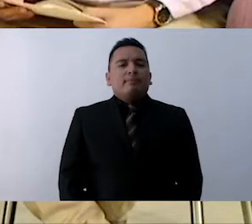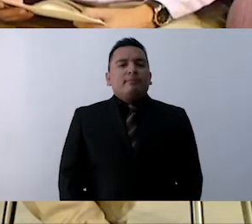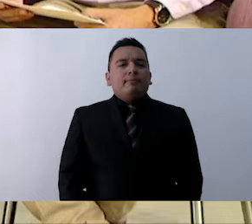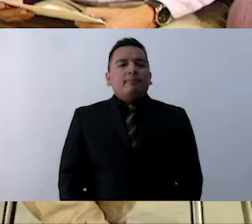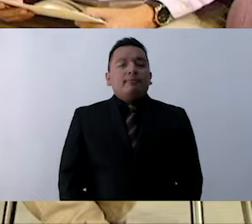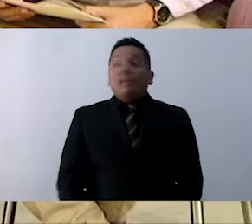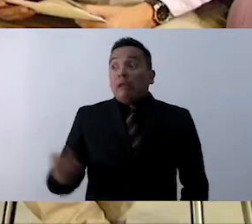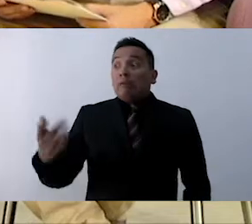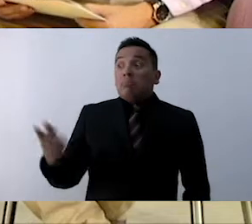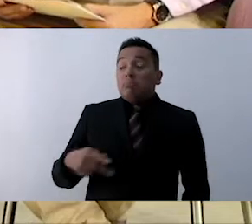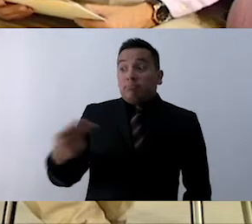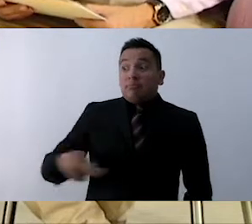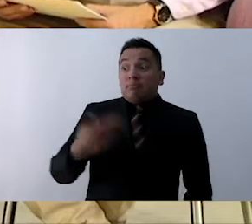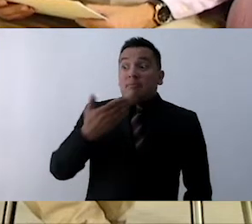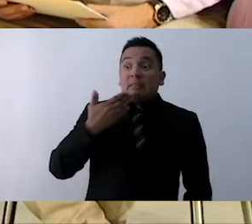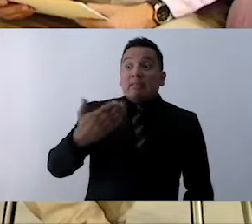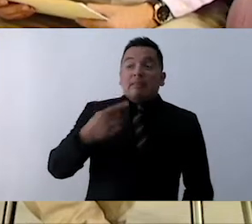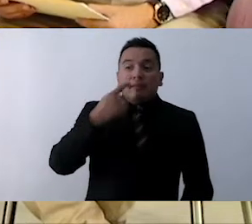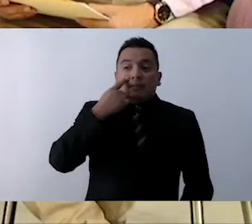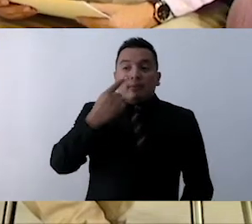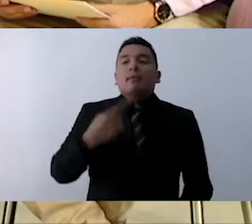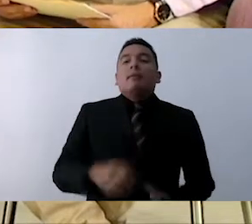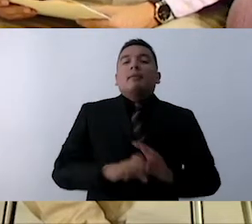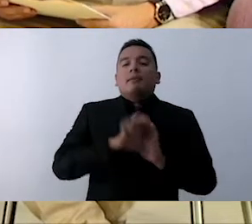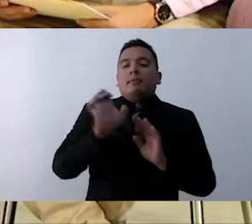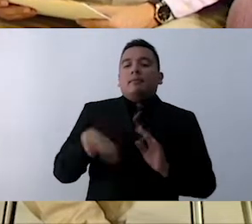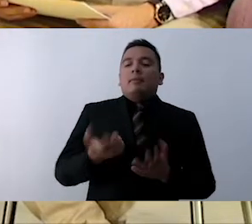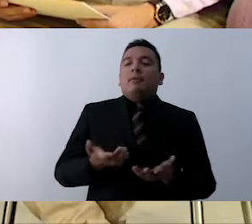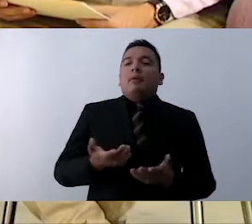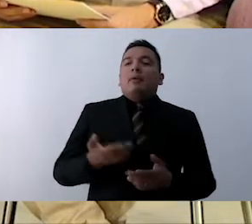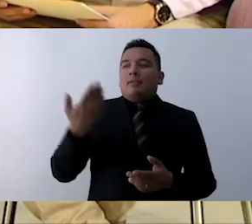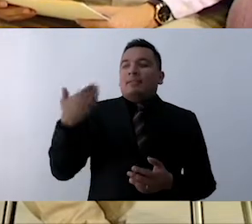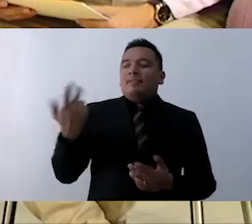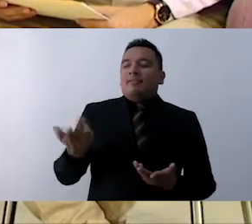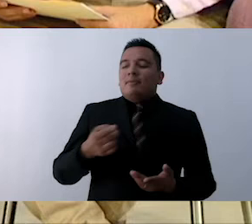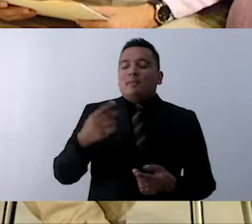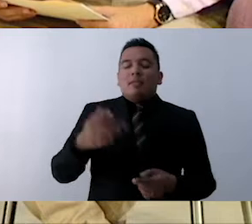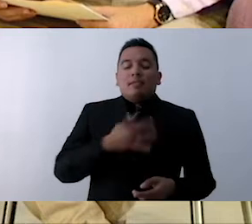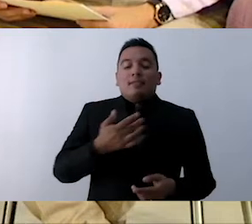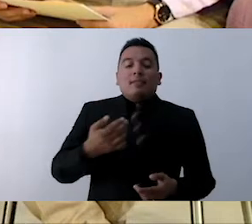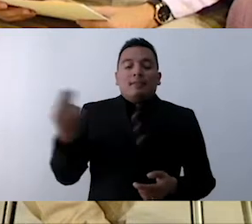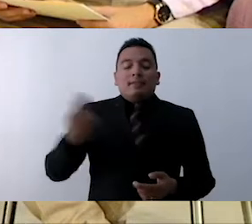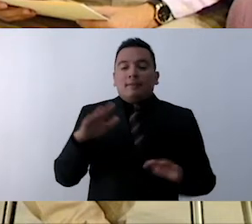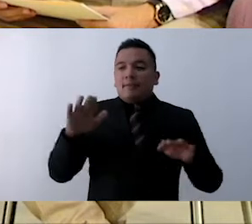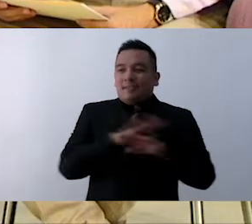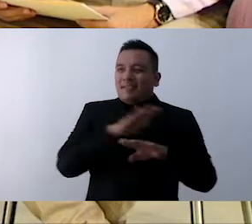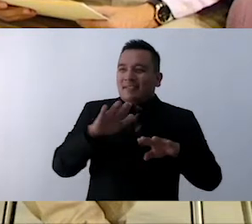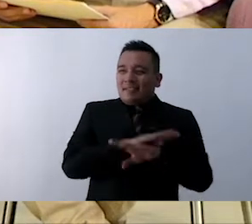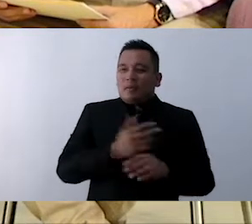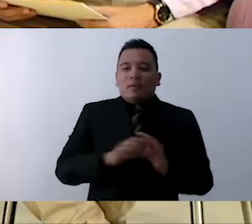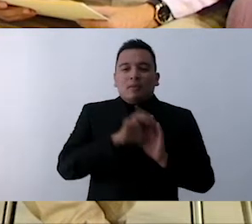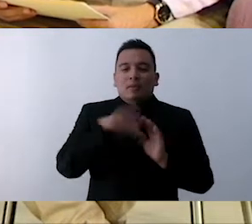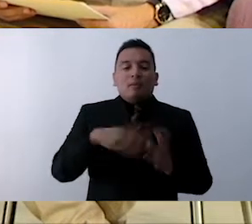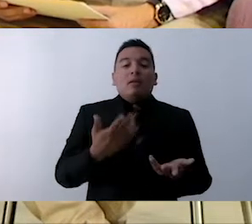como organismos locales electorales? Muy buena tu pregunta, y en el contexto además de ahora de esta propuesta de